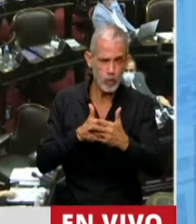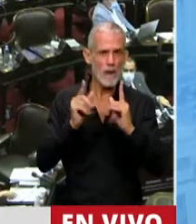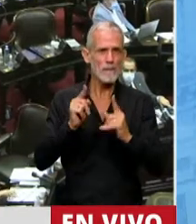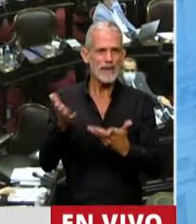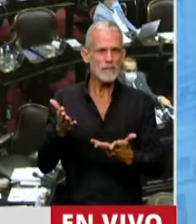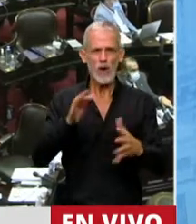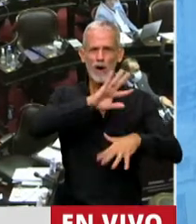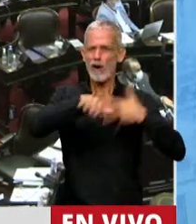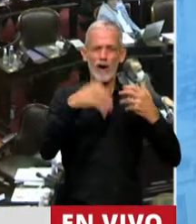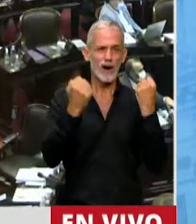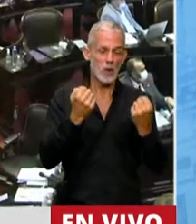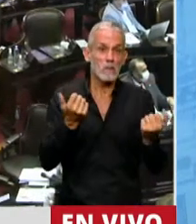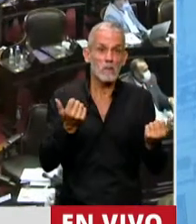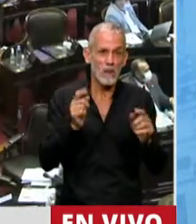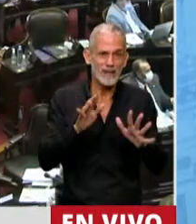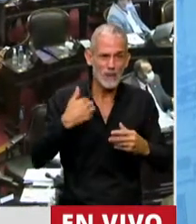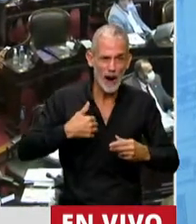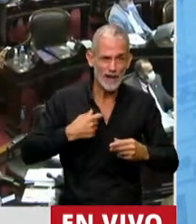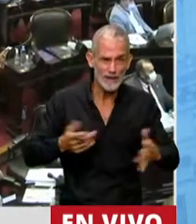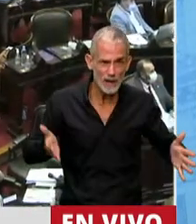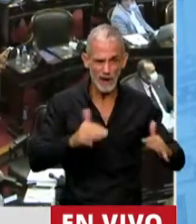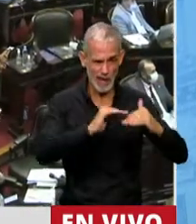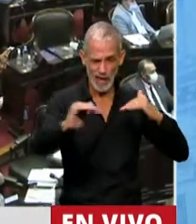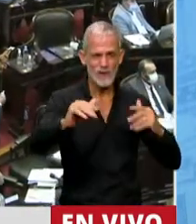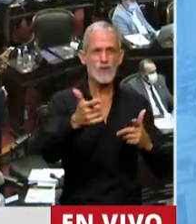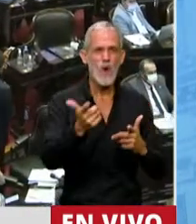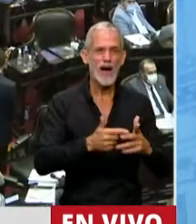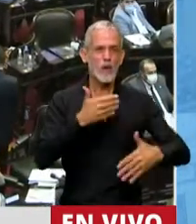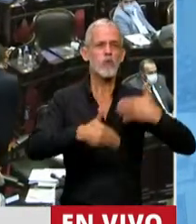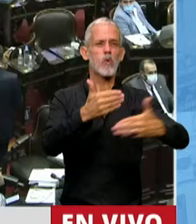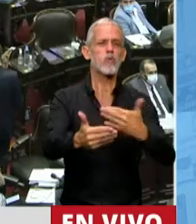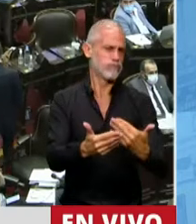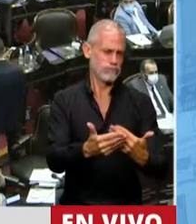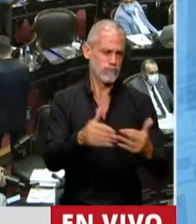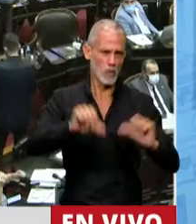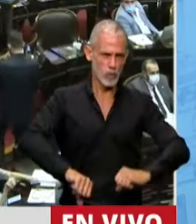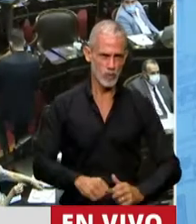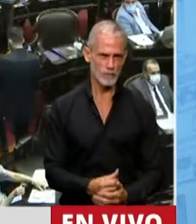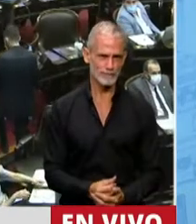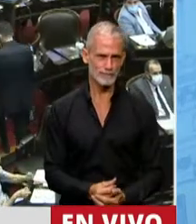de crisis, obviamente no hay posibilidad de estabilidad, ni de crecimiento, ni de desarrollo.